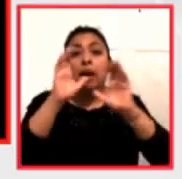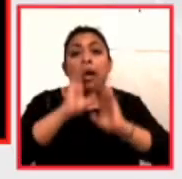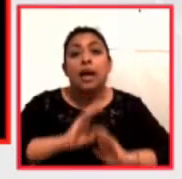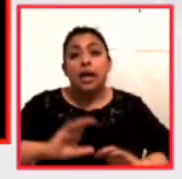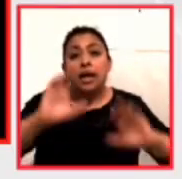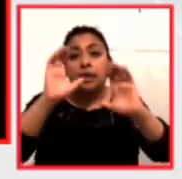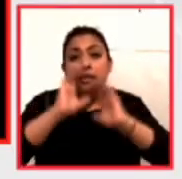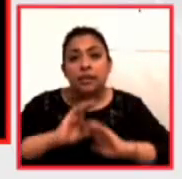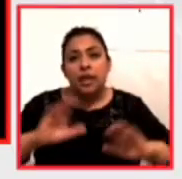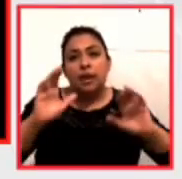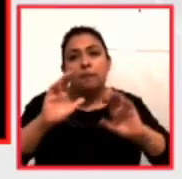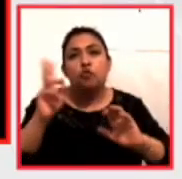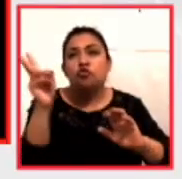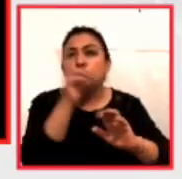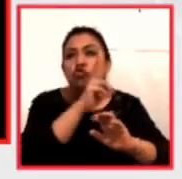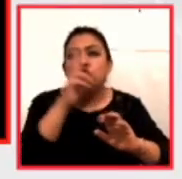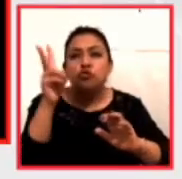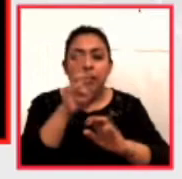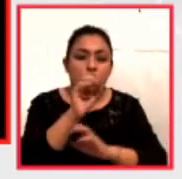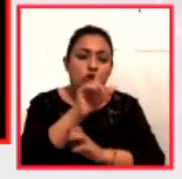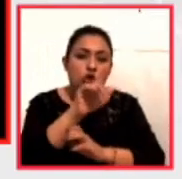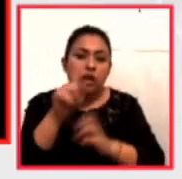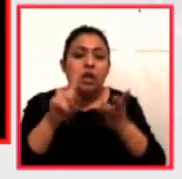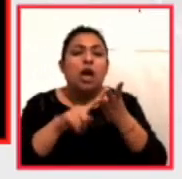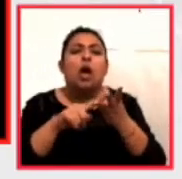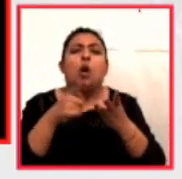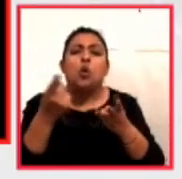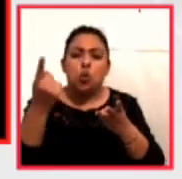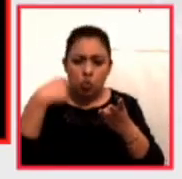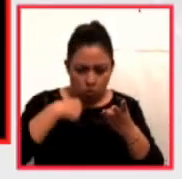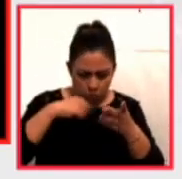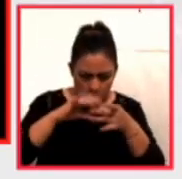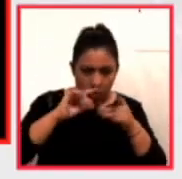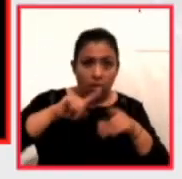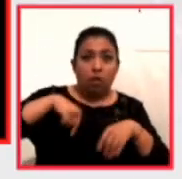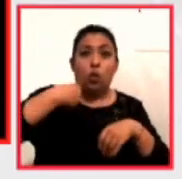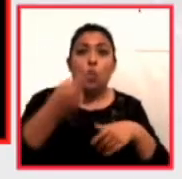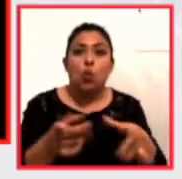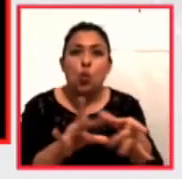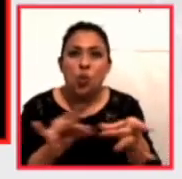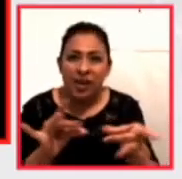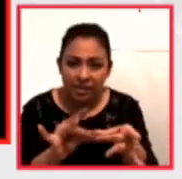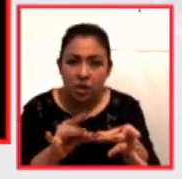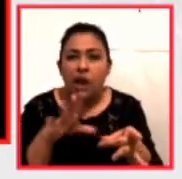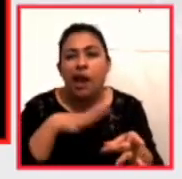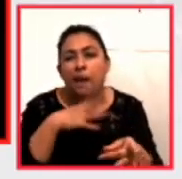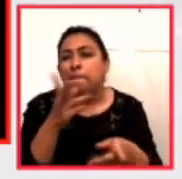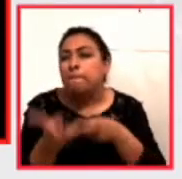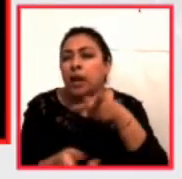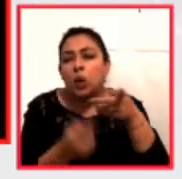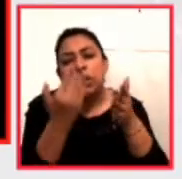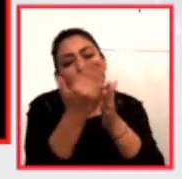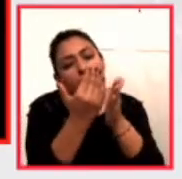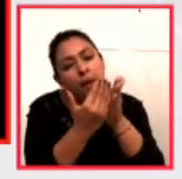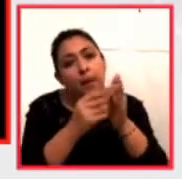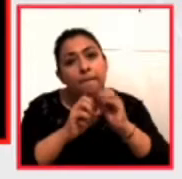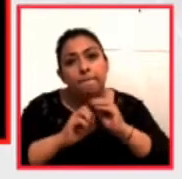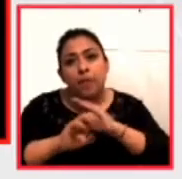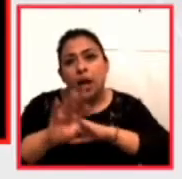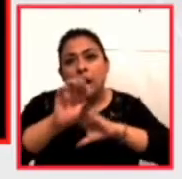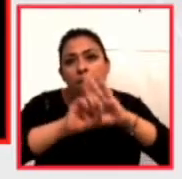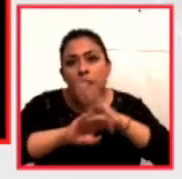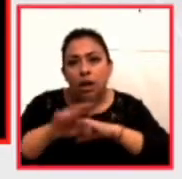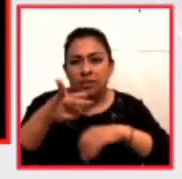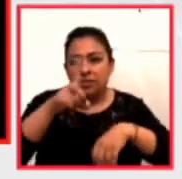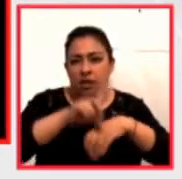del viento y Cuéntame qué te cuento, que consiste en una serie de trivias que se van a publicar a lo largo del